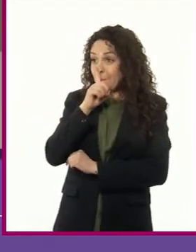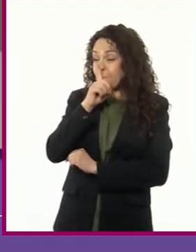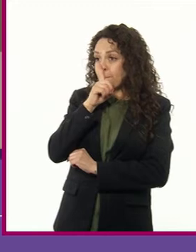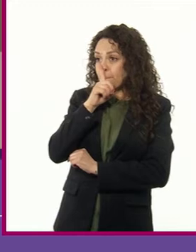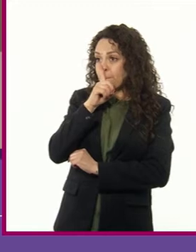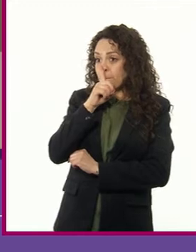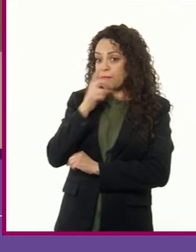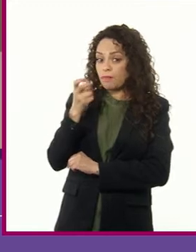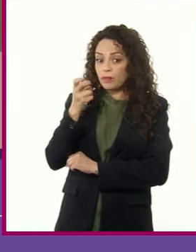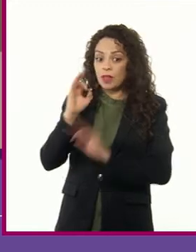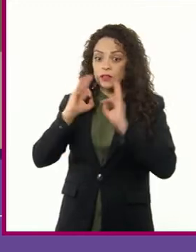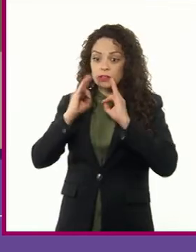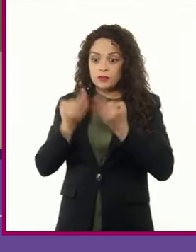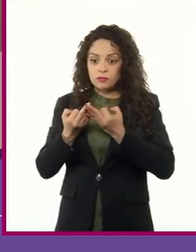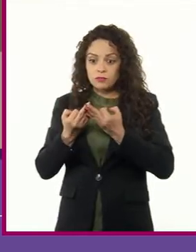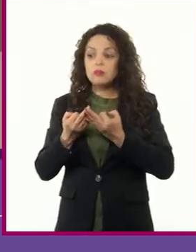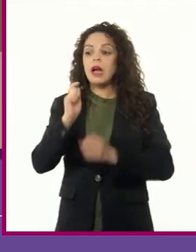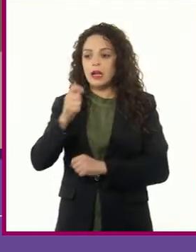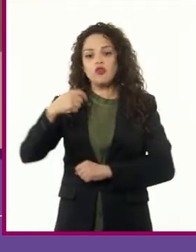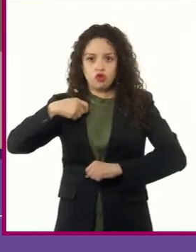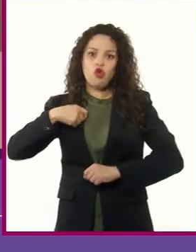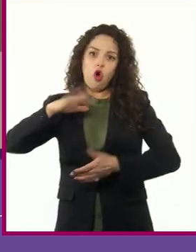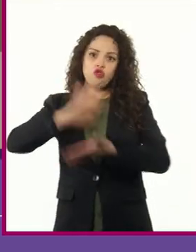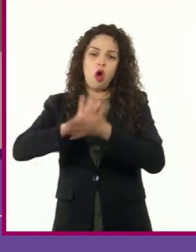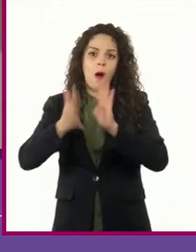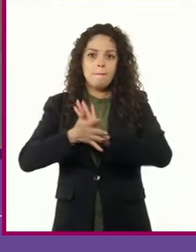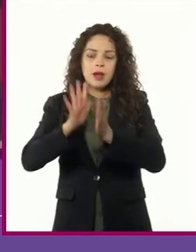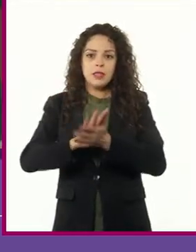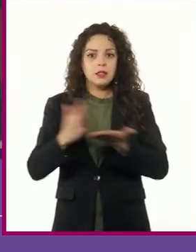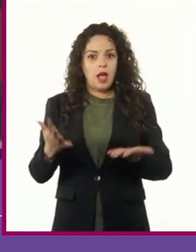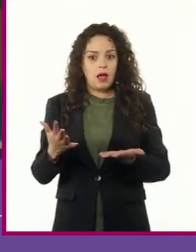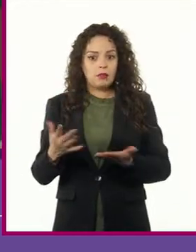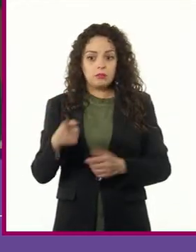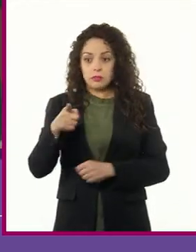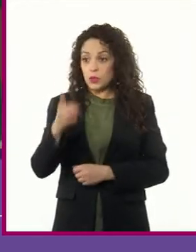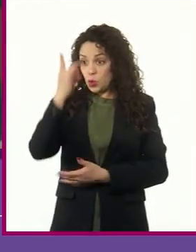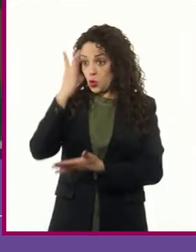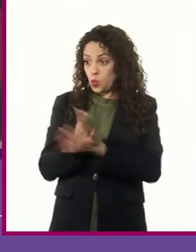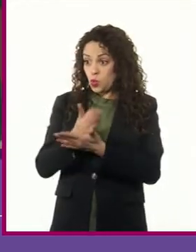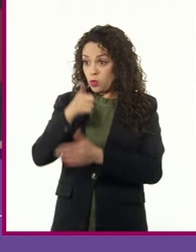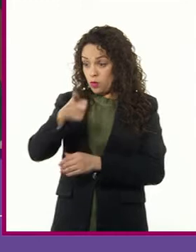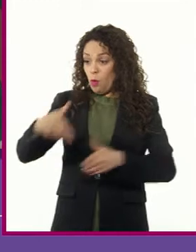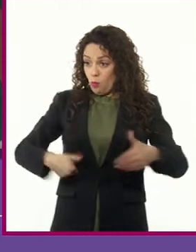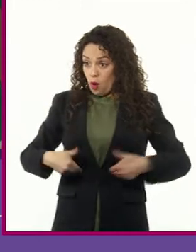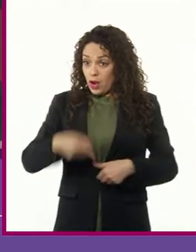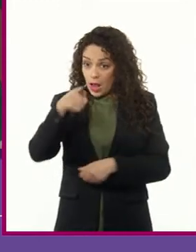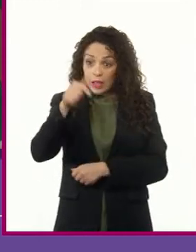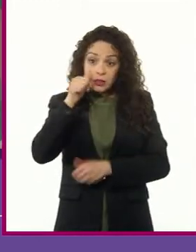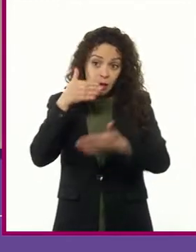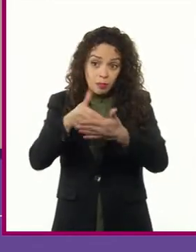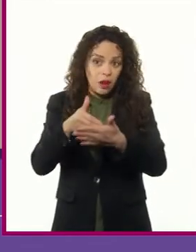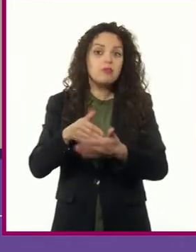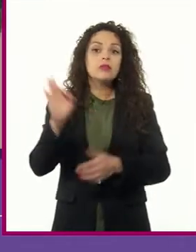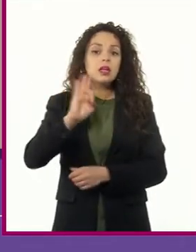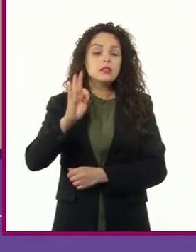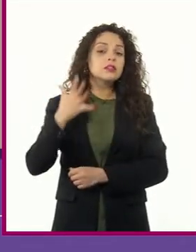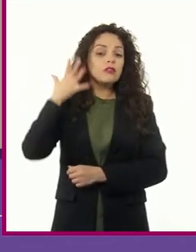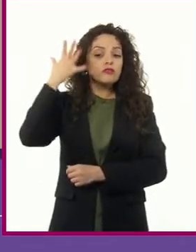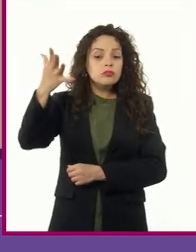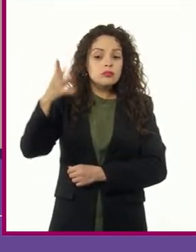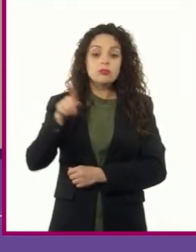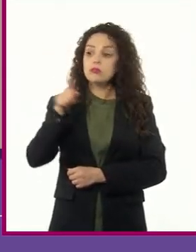forma de ser cómplice de los acosadores. Y quizá no era el único compañero al que molestaban. Quizá en el futuro,